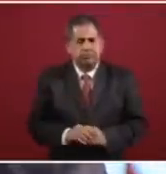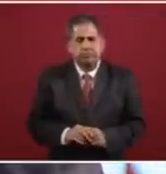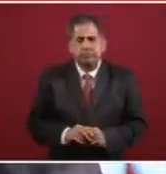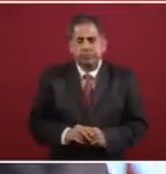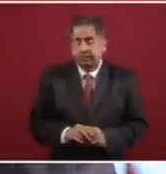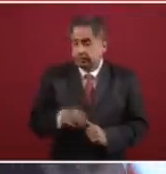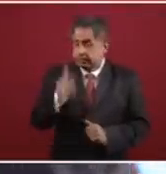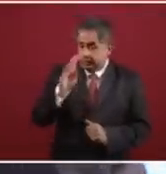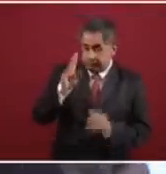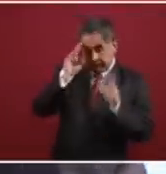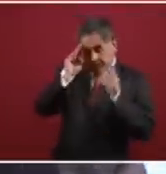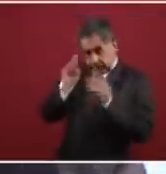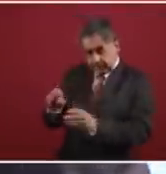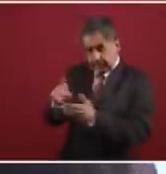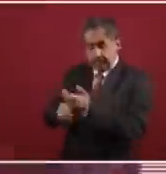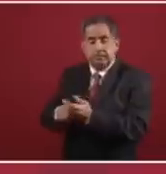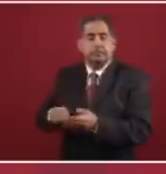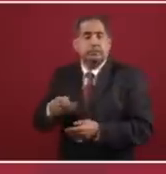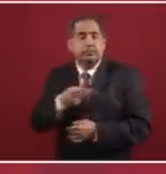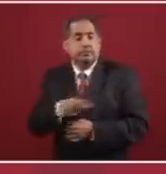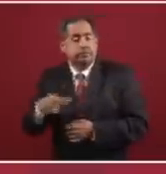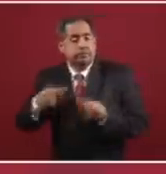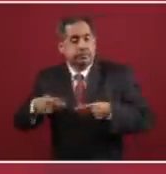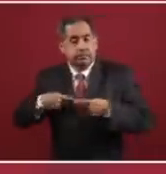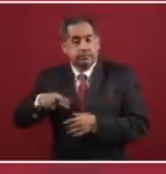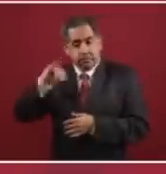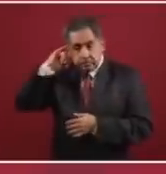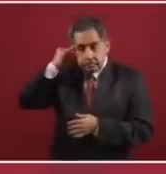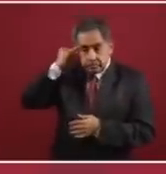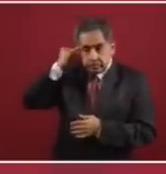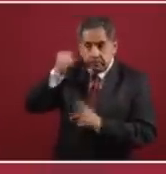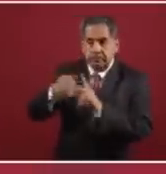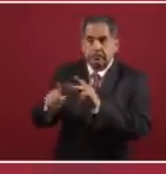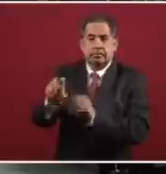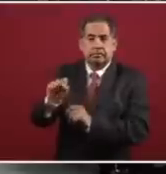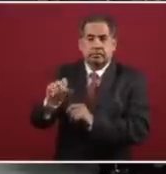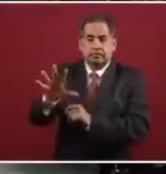en el caso de la población indígena, a partir de los 65.